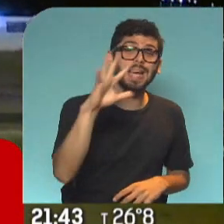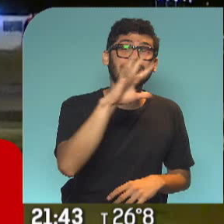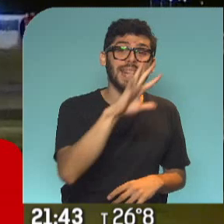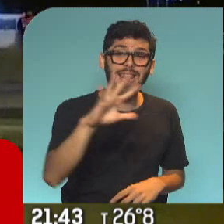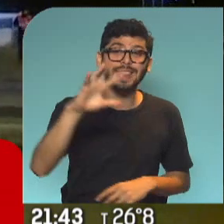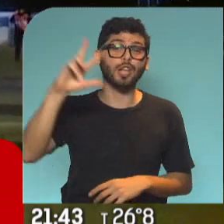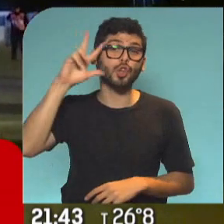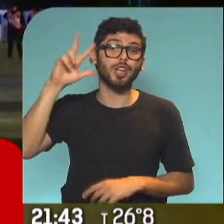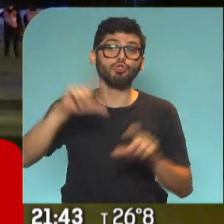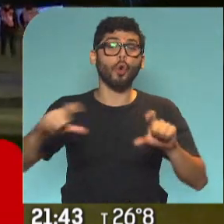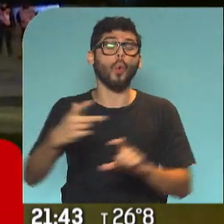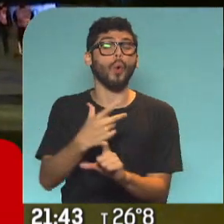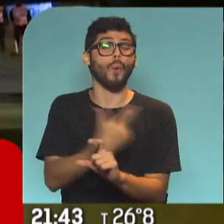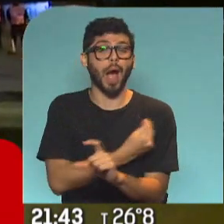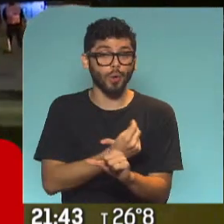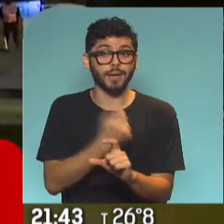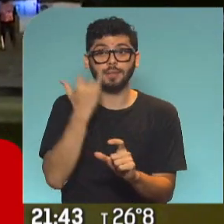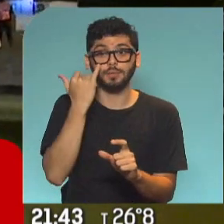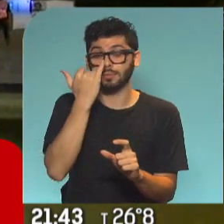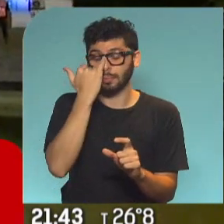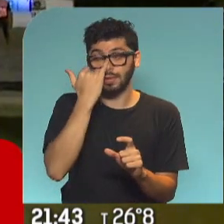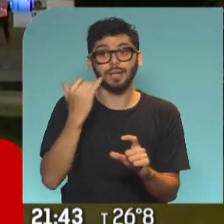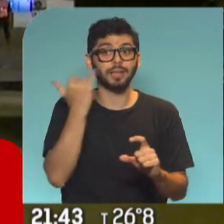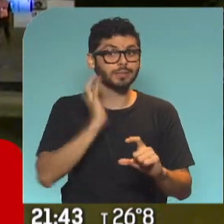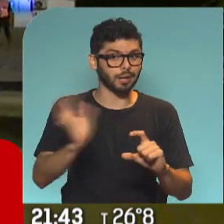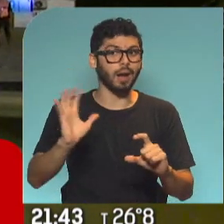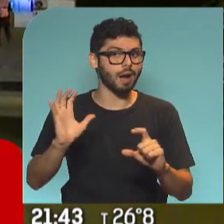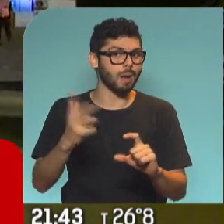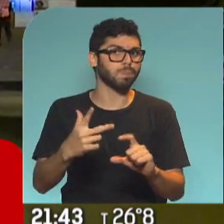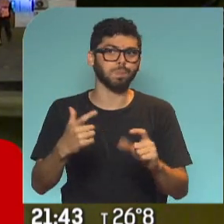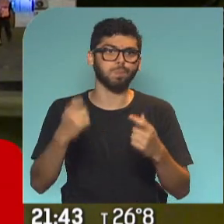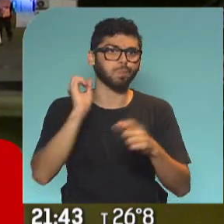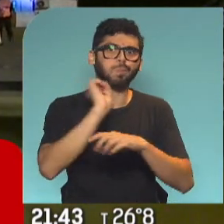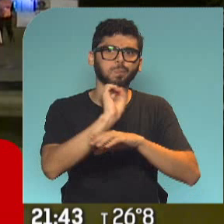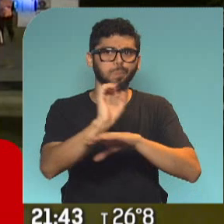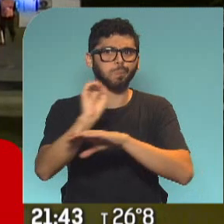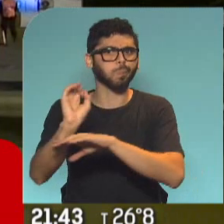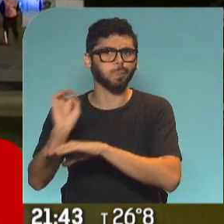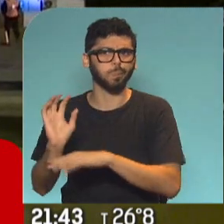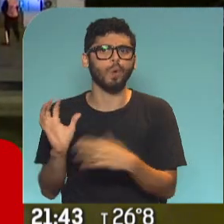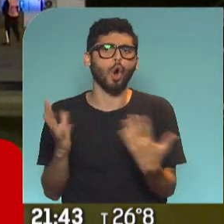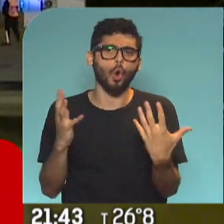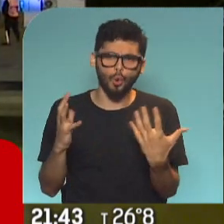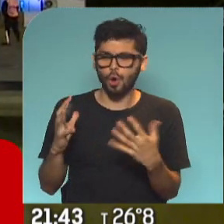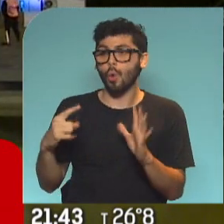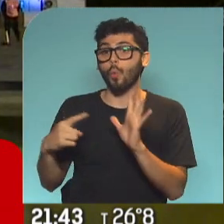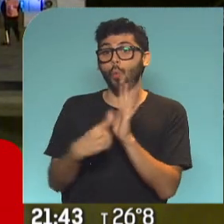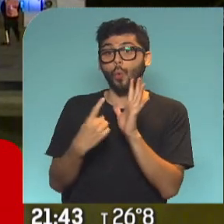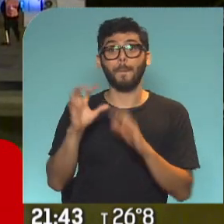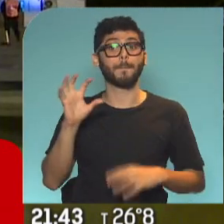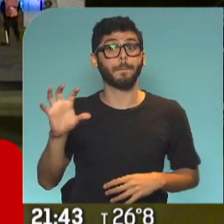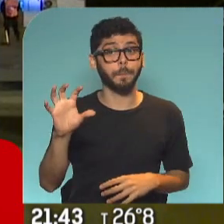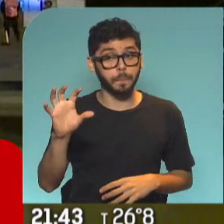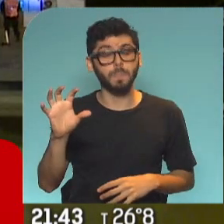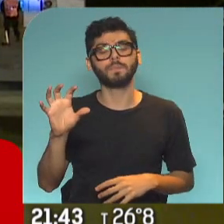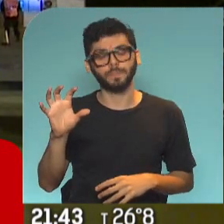872.588 dosis que han sido suministradas en el país. Obviamente la provincia de Buenos Aires,